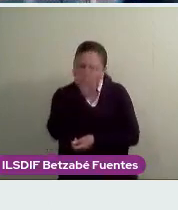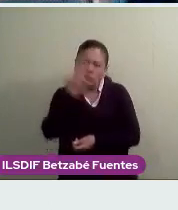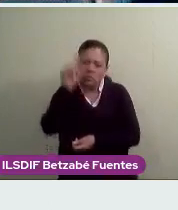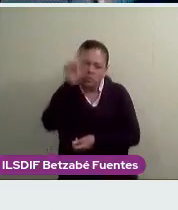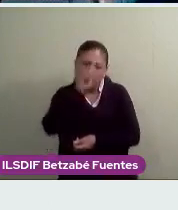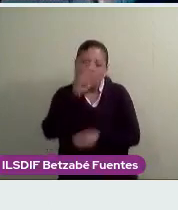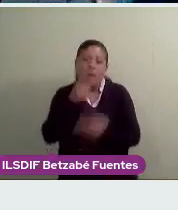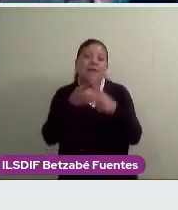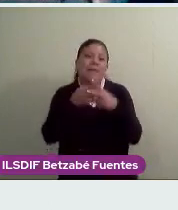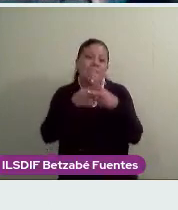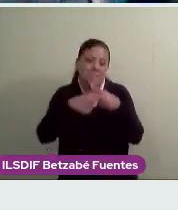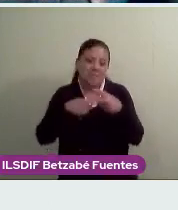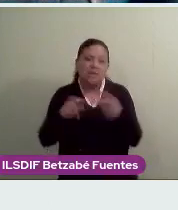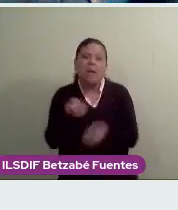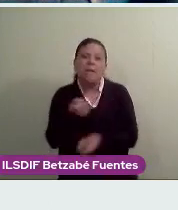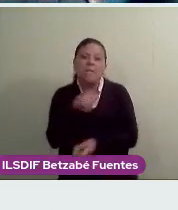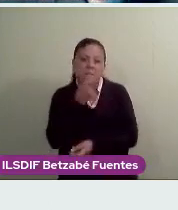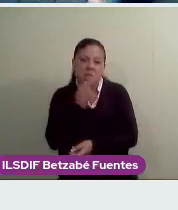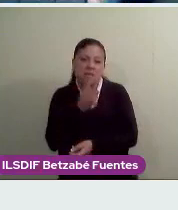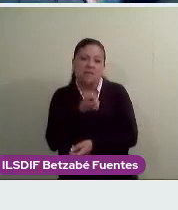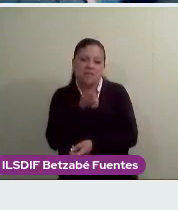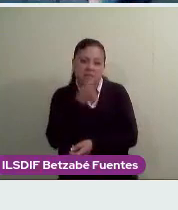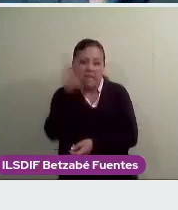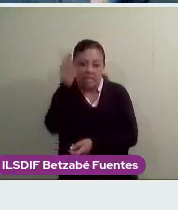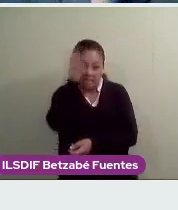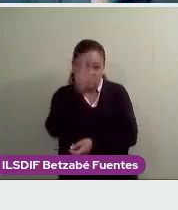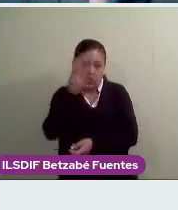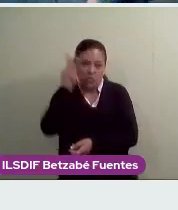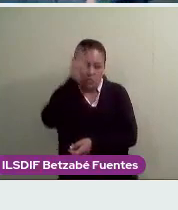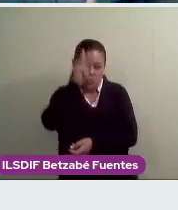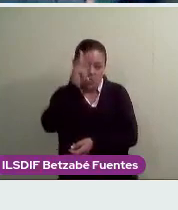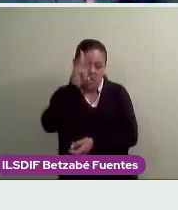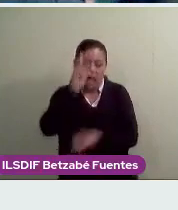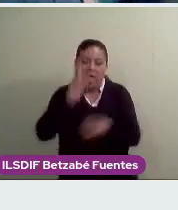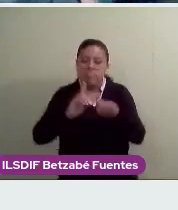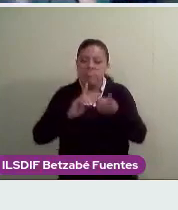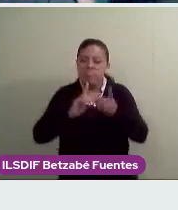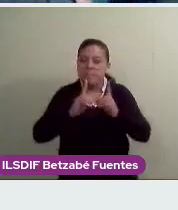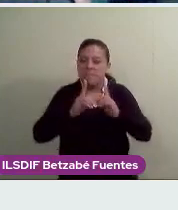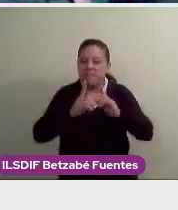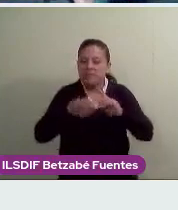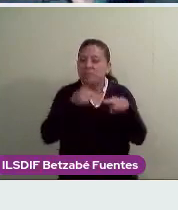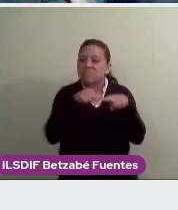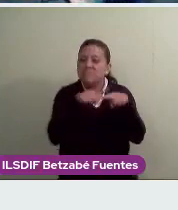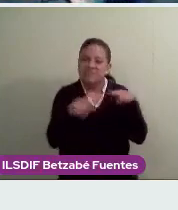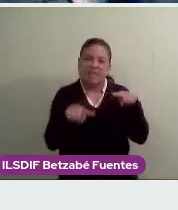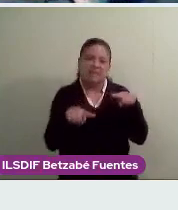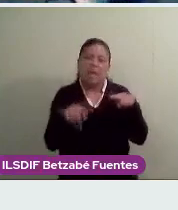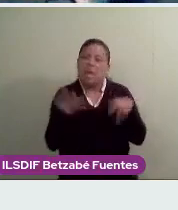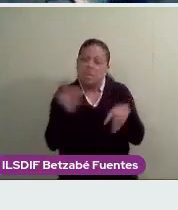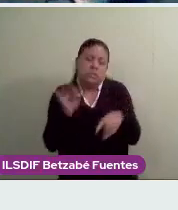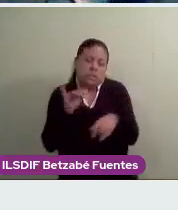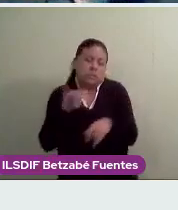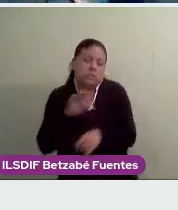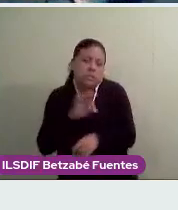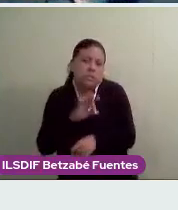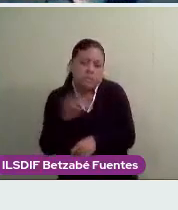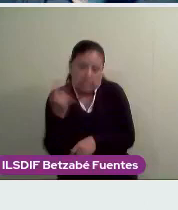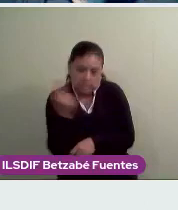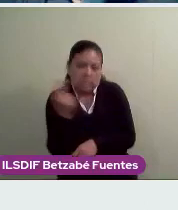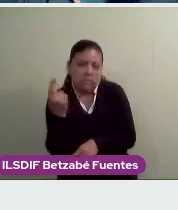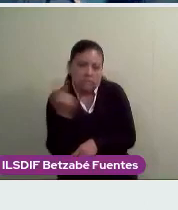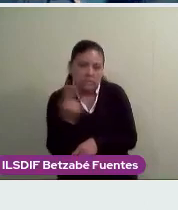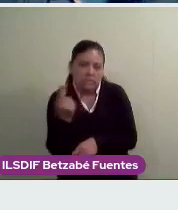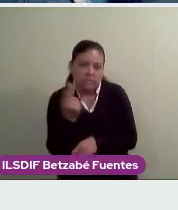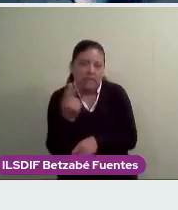fármacos, psicofármacos, como lo que son los antidepresivos, si es que así lo requiere de acuerdo a la valoración que